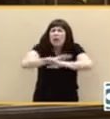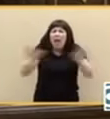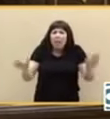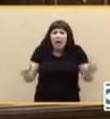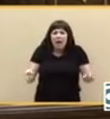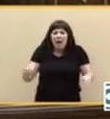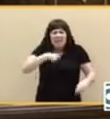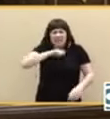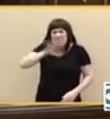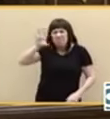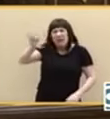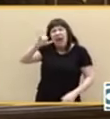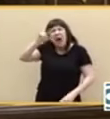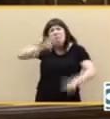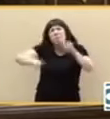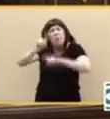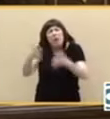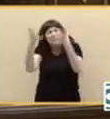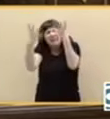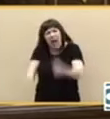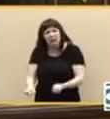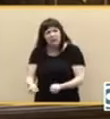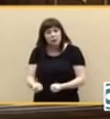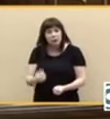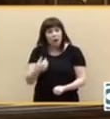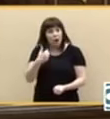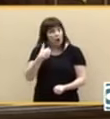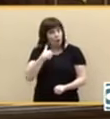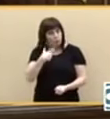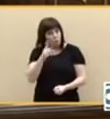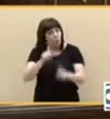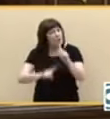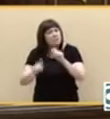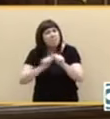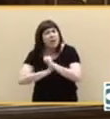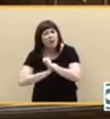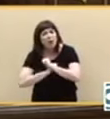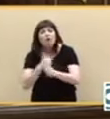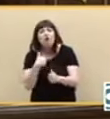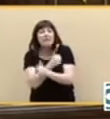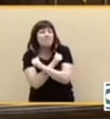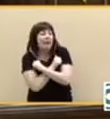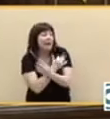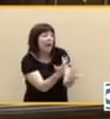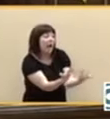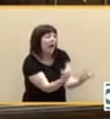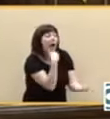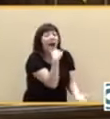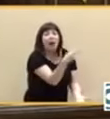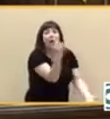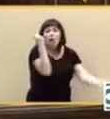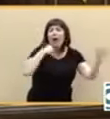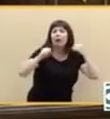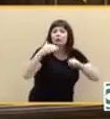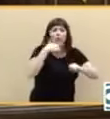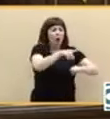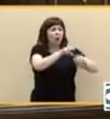problemas. No lo esperábamos. Esperábamos una reacción de ustedes, un gesto. Ninguno.